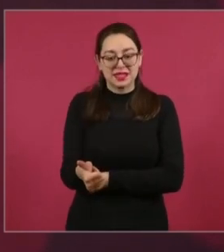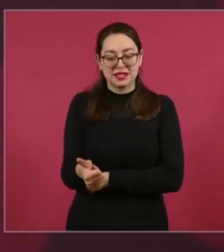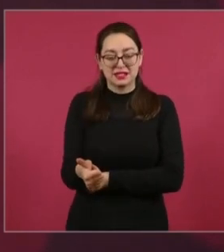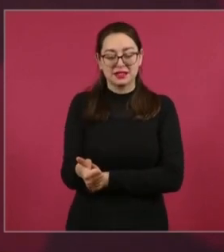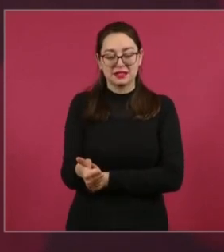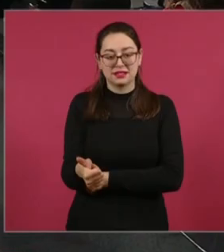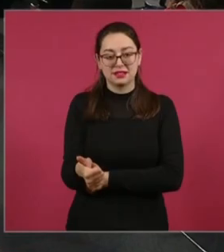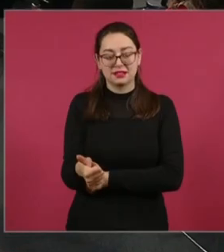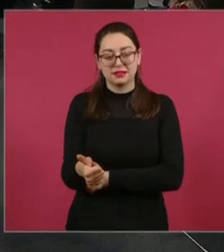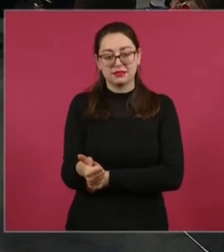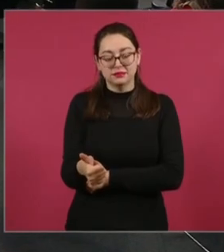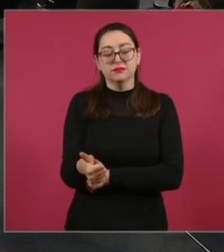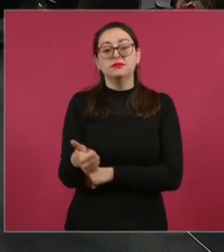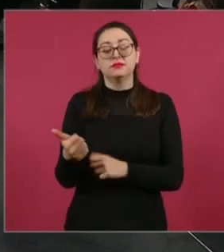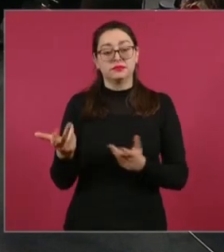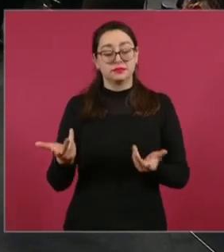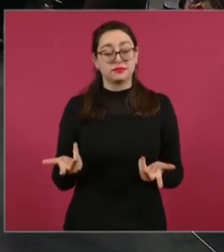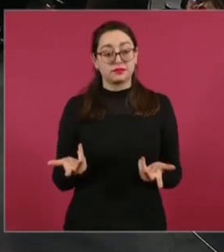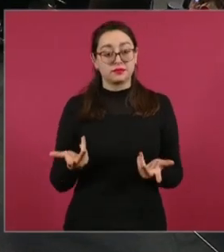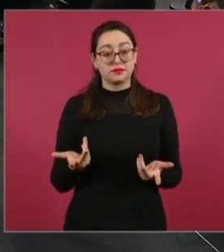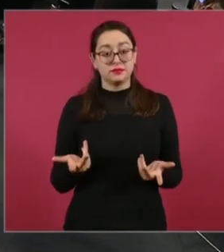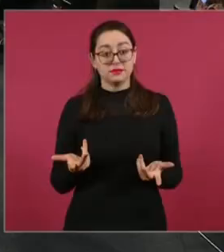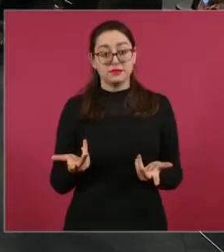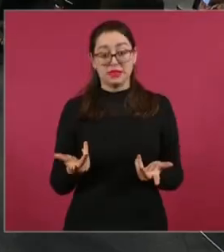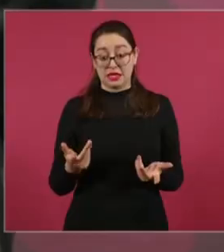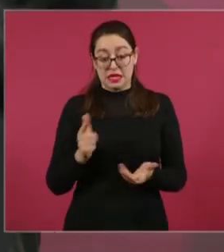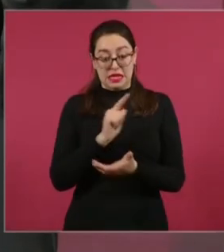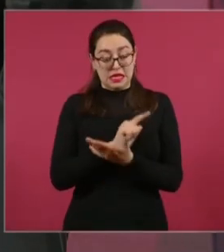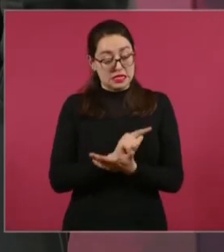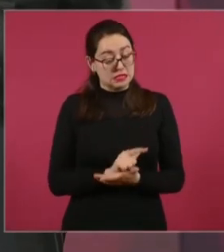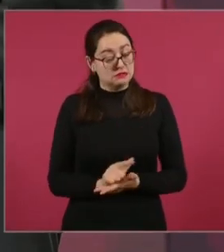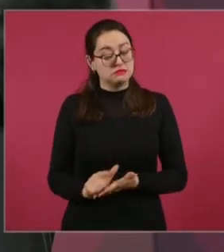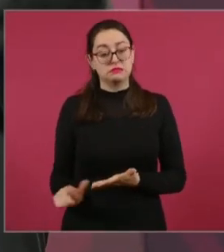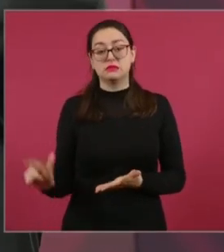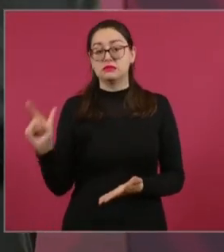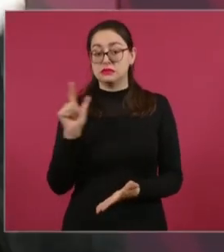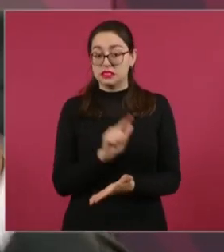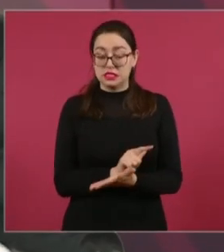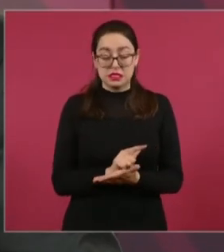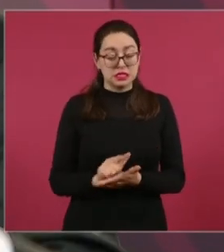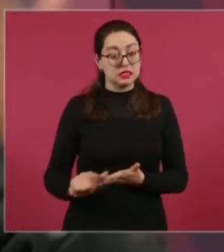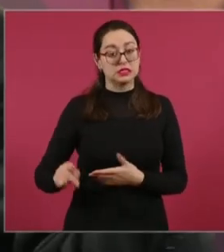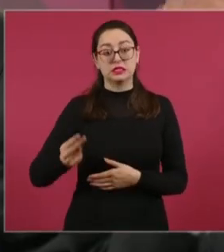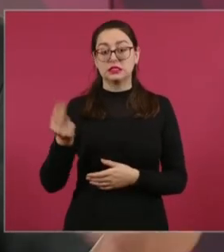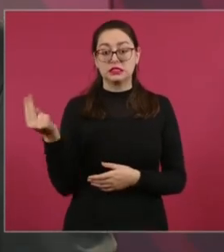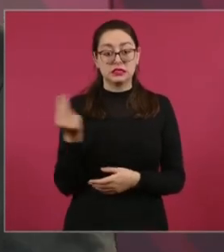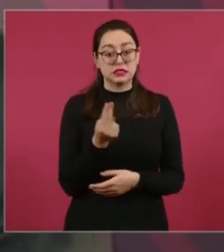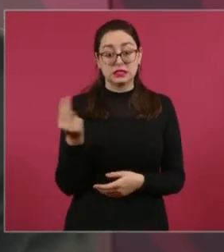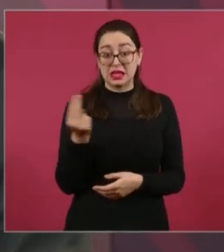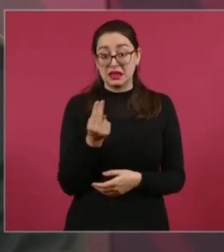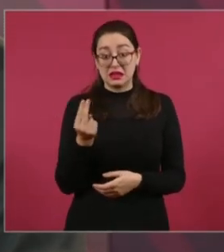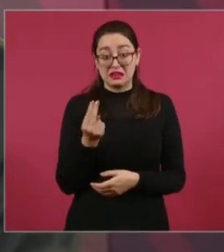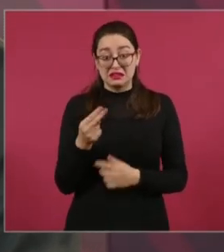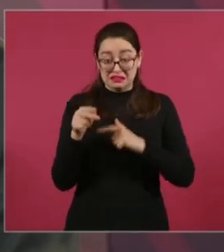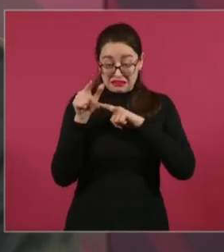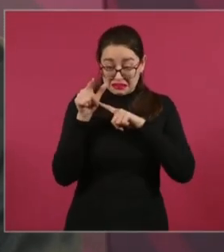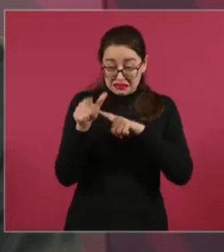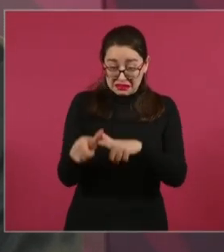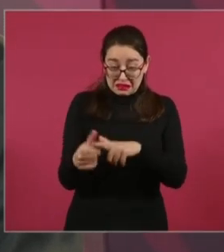Porque si esto no se limpia, pues no vamos a tener